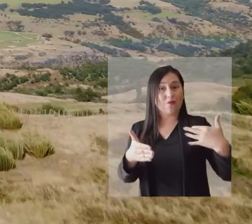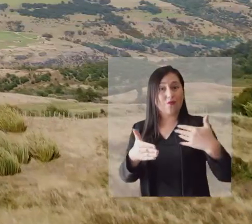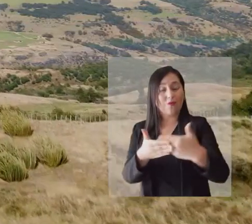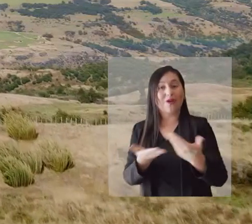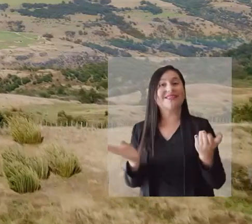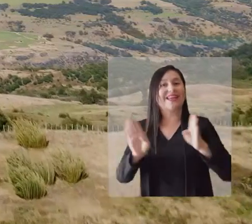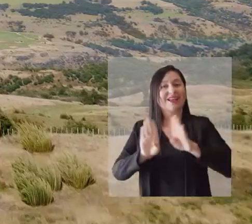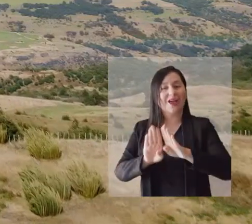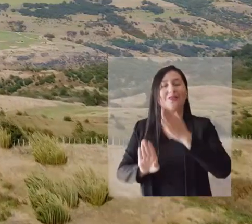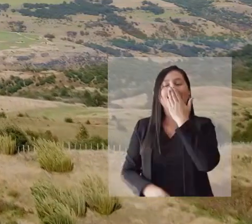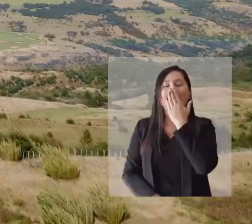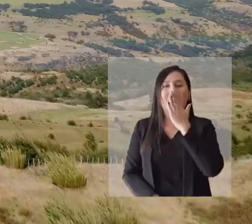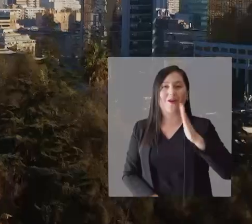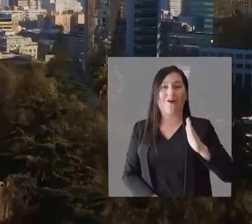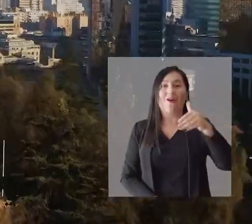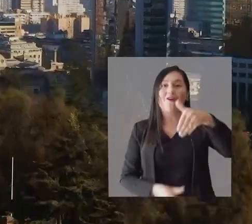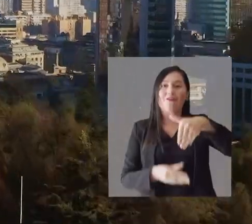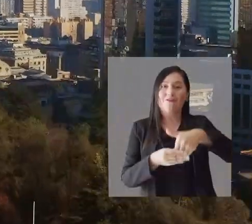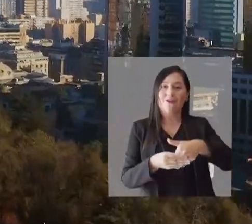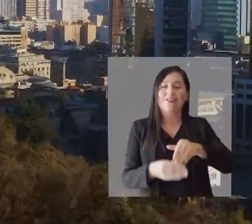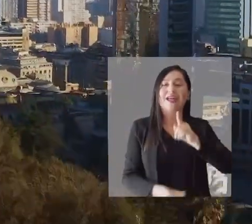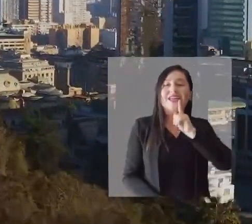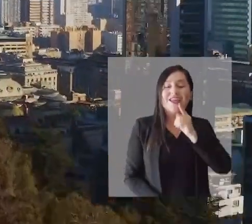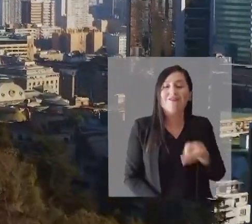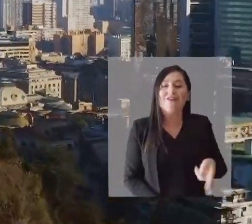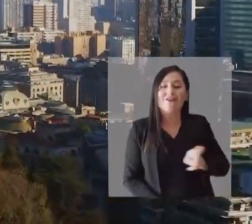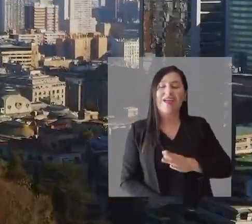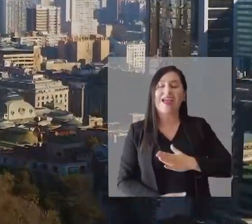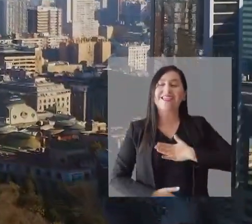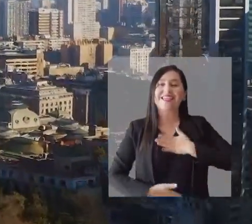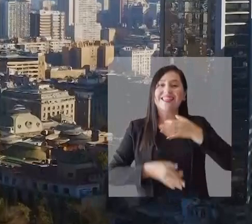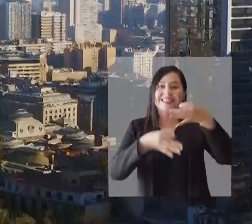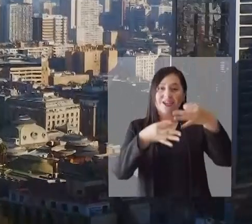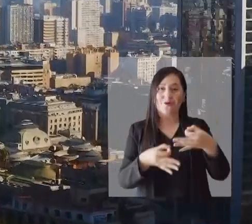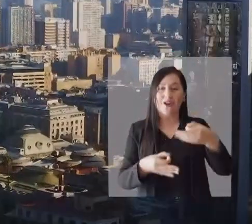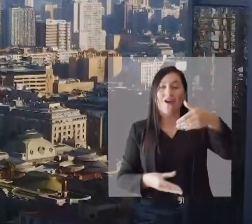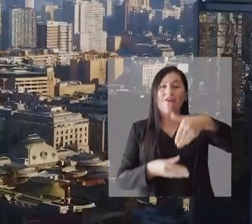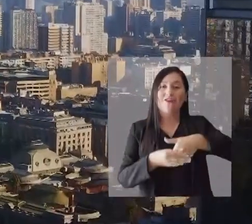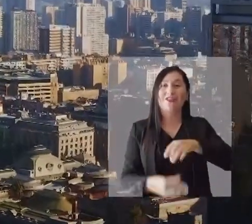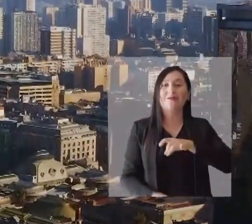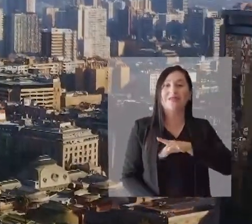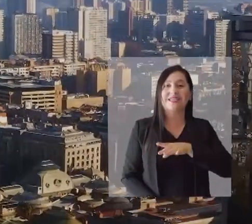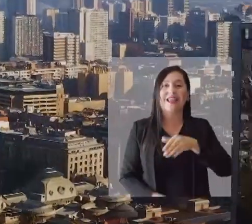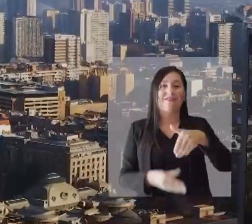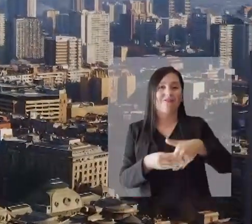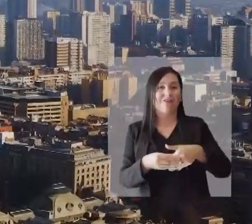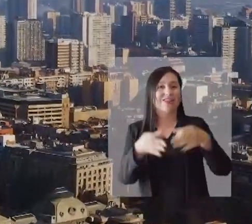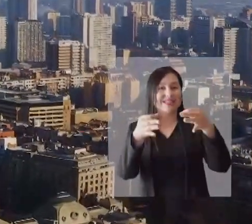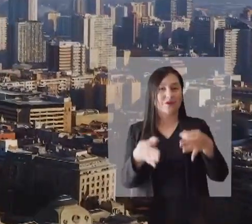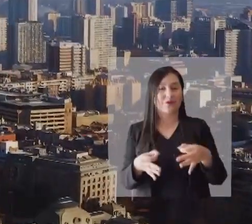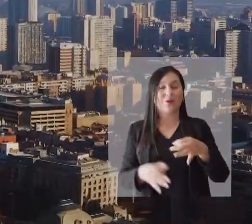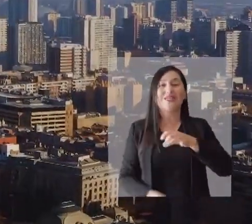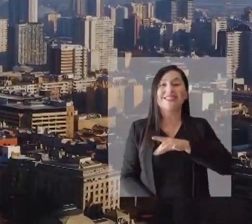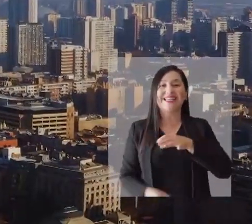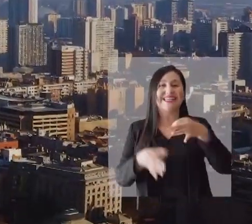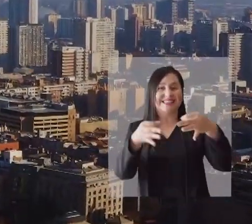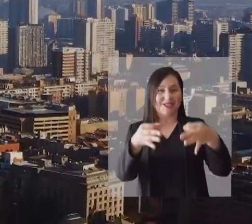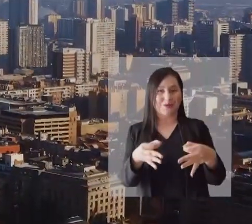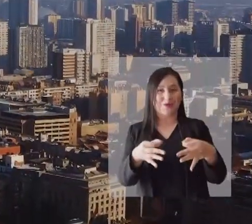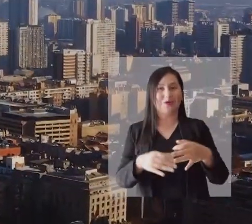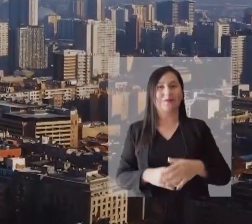cerremos este largo proceso de la mejor manera vota Por quienes te hagan volver a sentir seguro vota por chile vota seguro